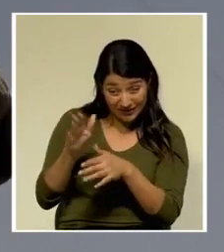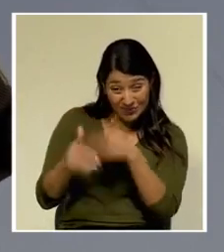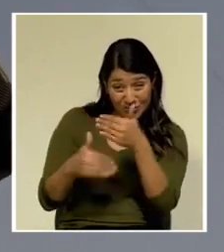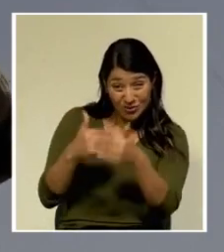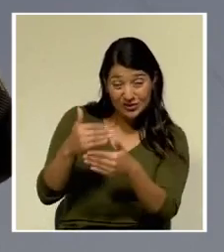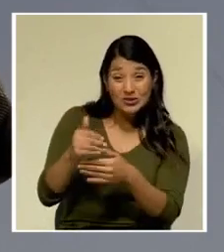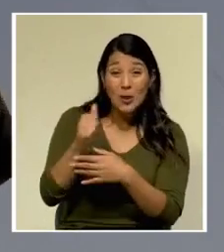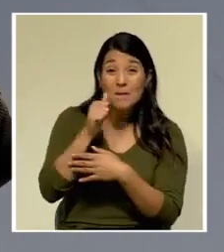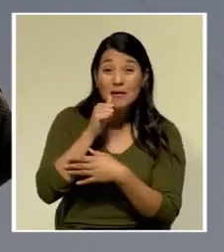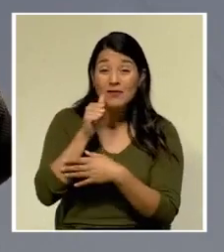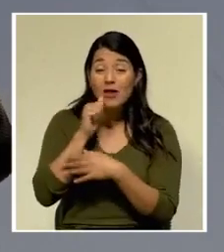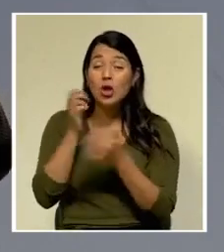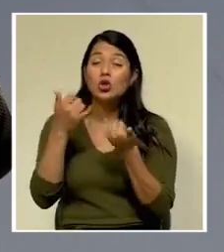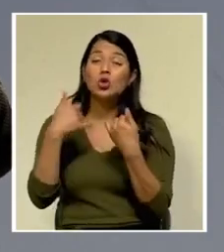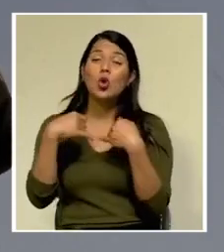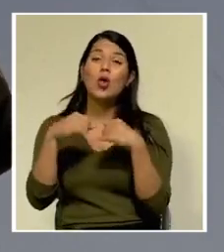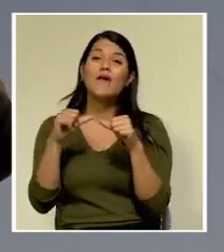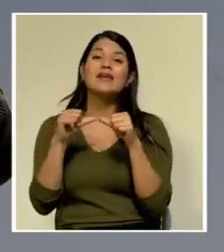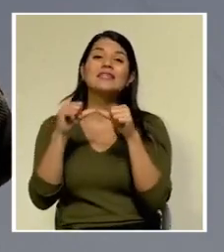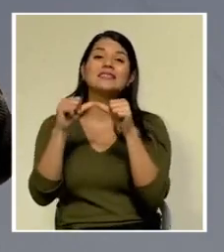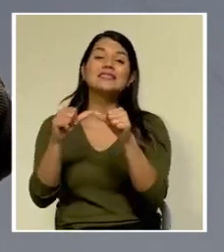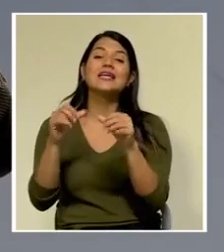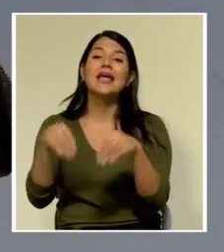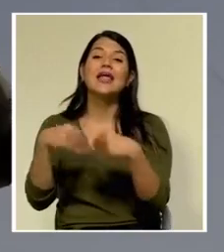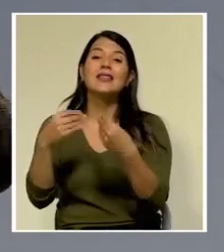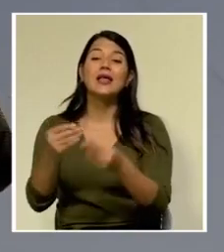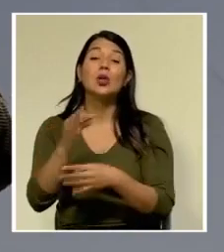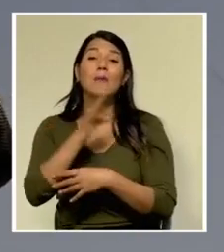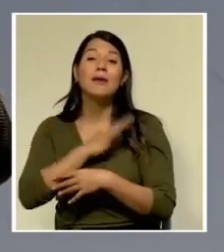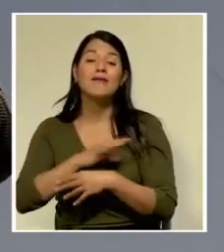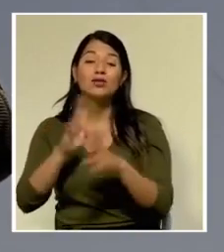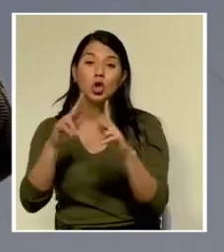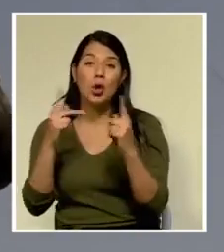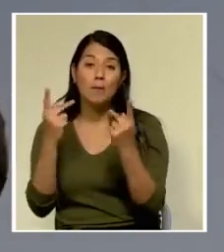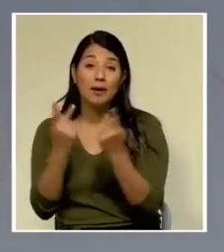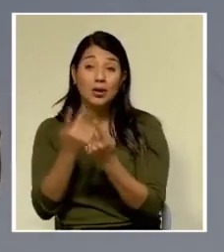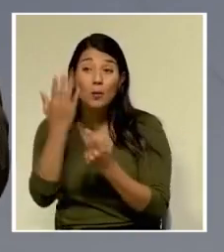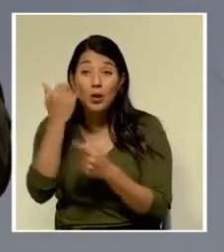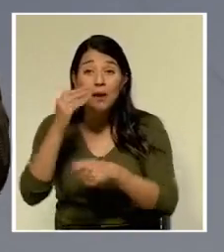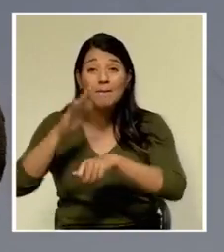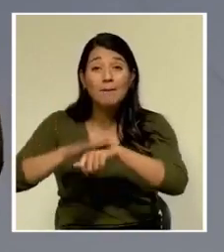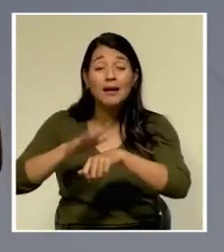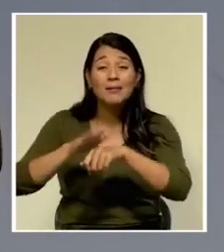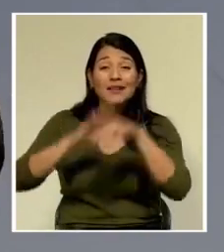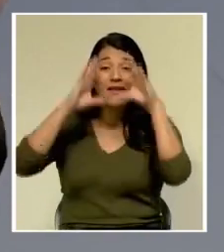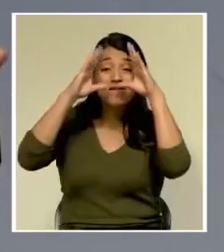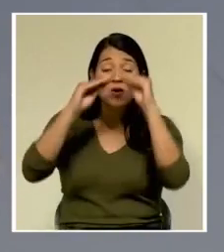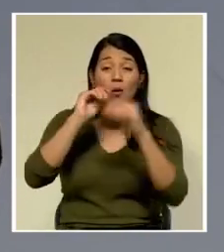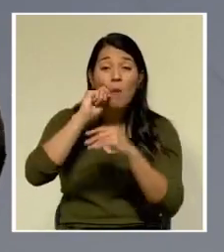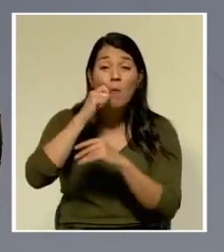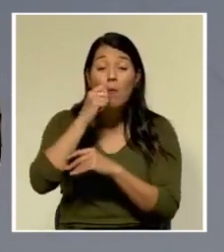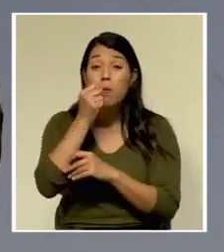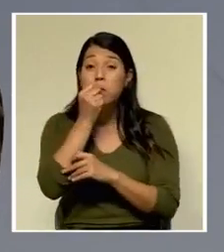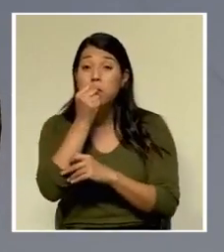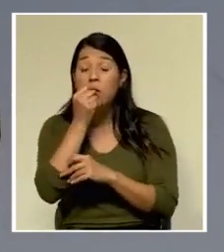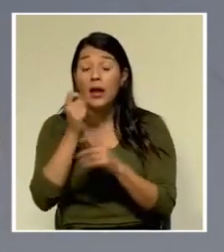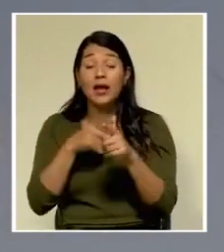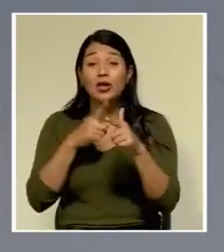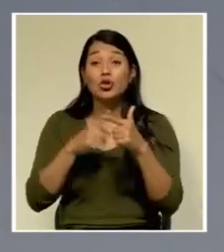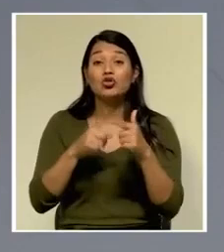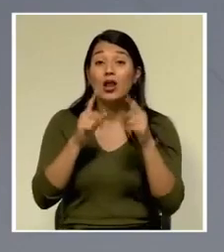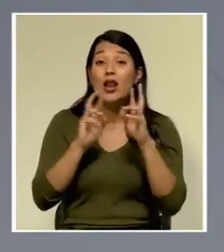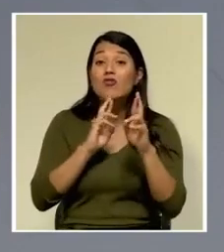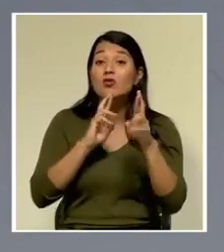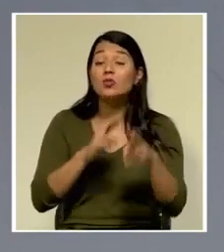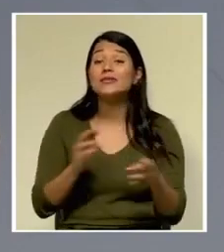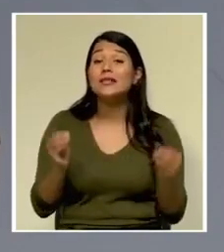de la opacidad y del secretismo que se gesta en torno a él. La respuesta más importante que